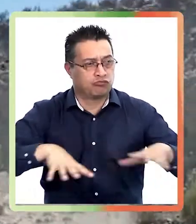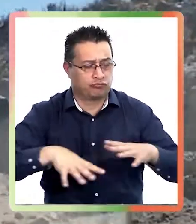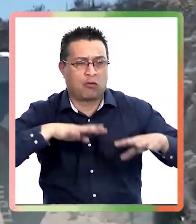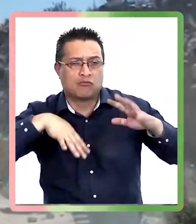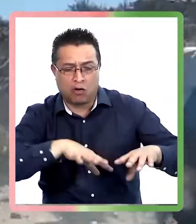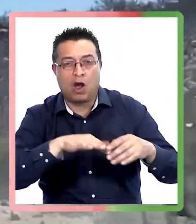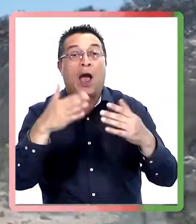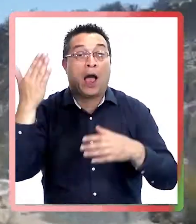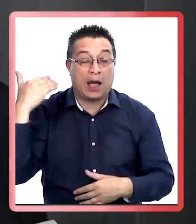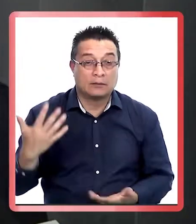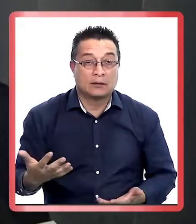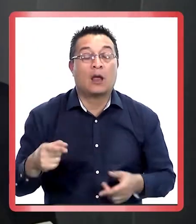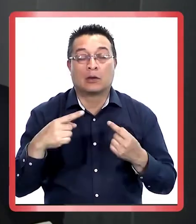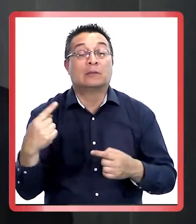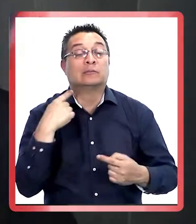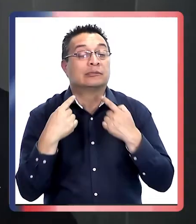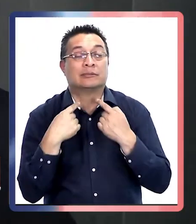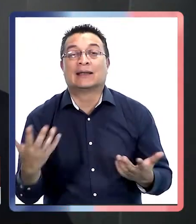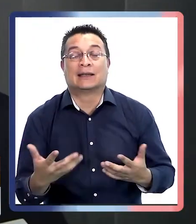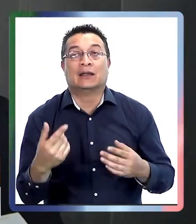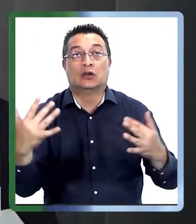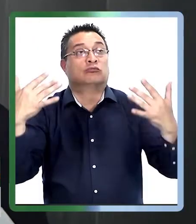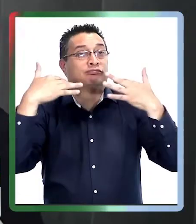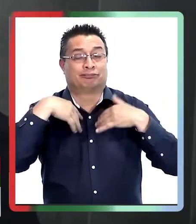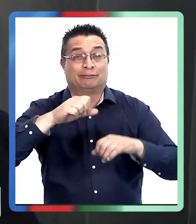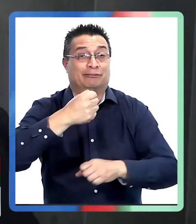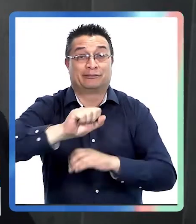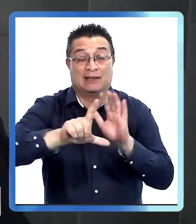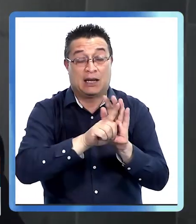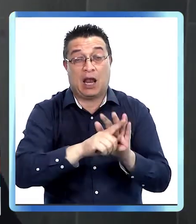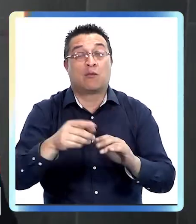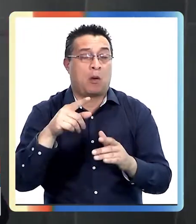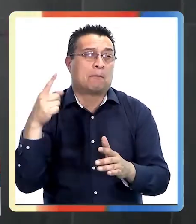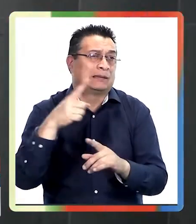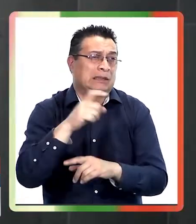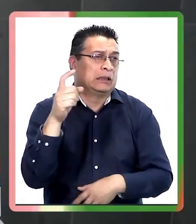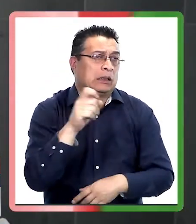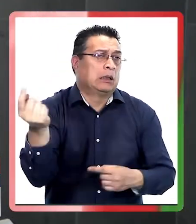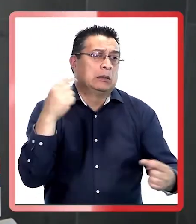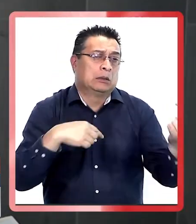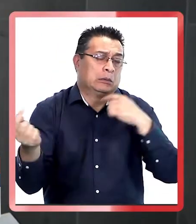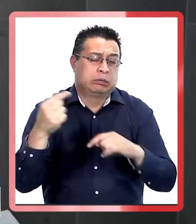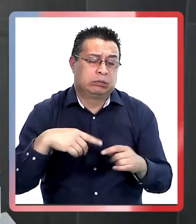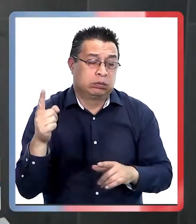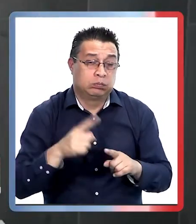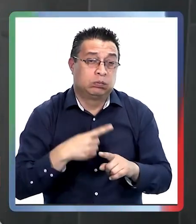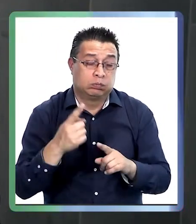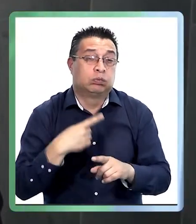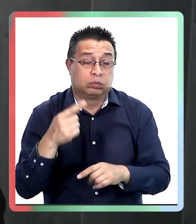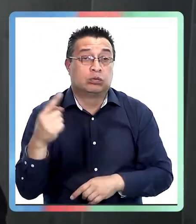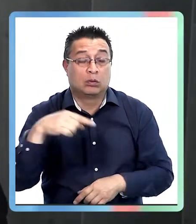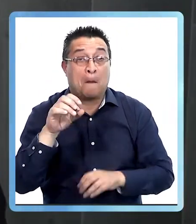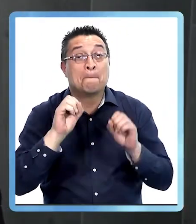movilización ciudadana. ¿Qué nos afecta a nosotros? A nosotros nos afecta la inmigración irregular, la entrada de cientos y cientos de personas que vienen al país